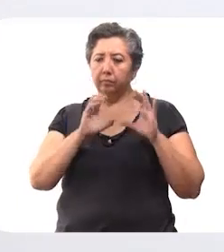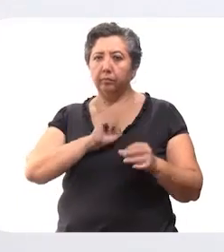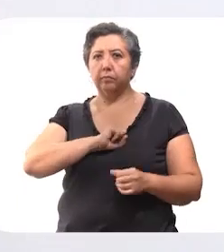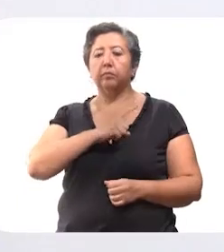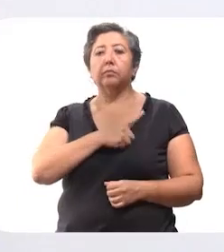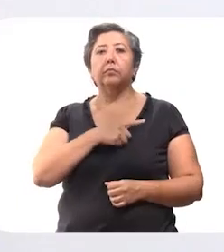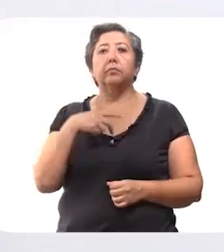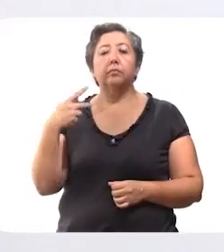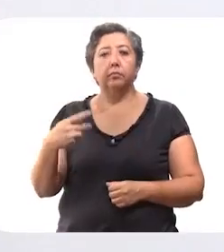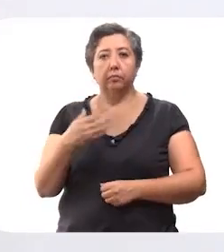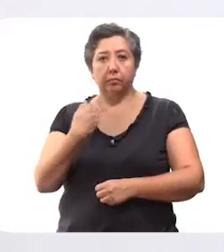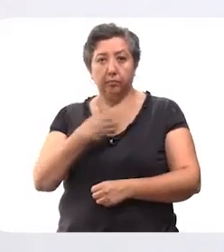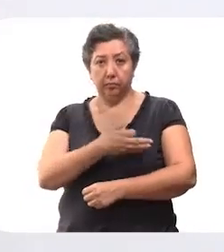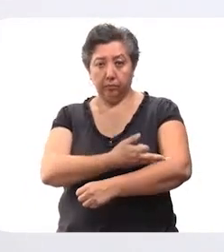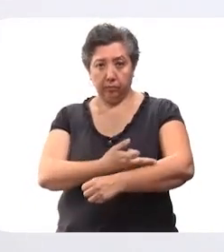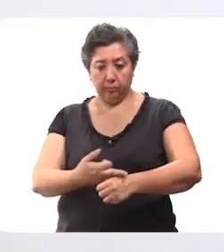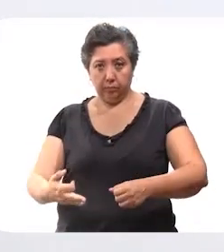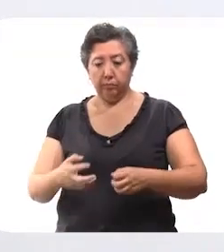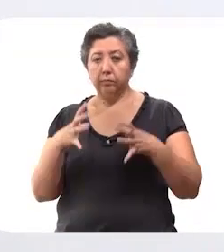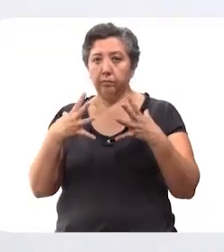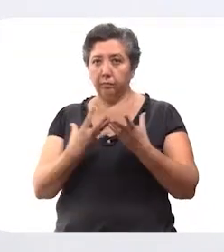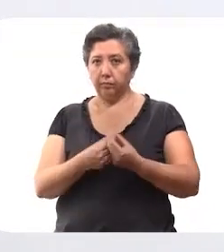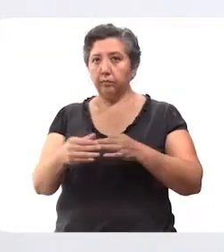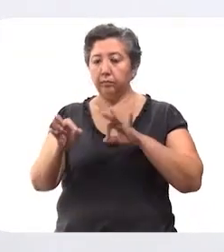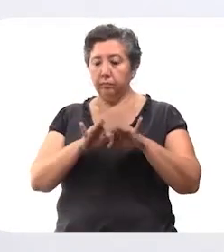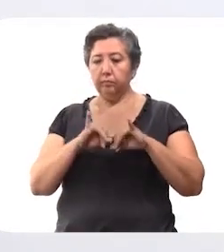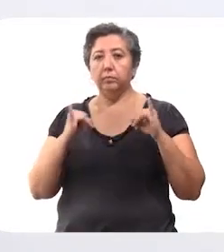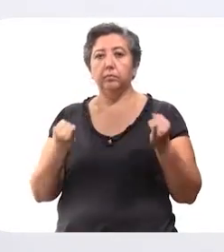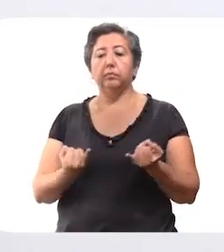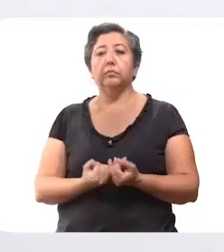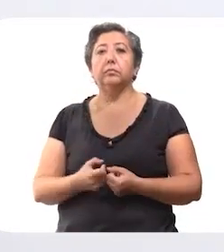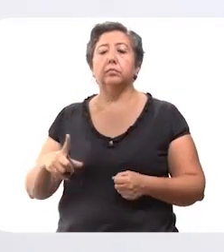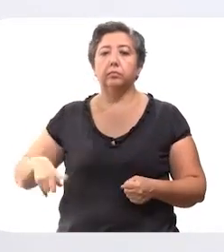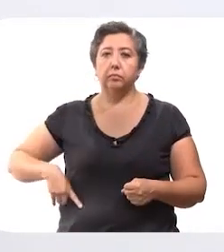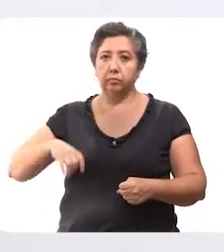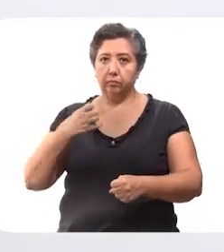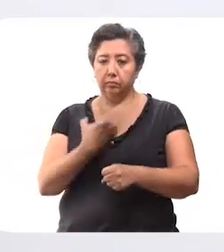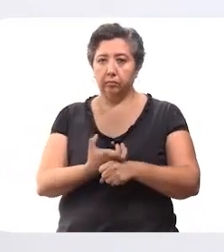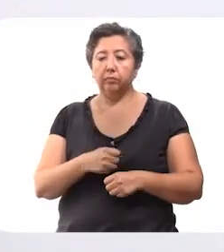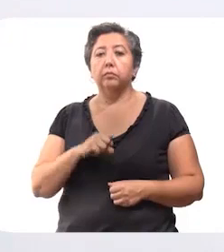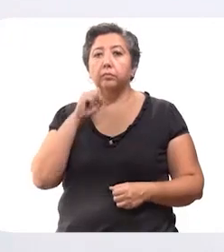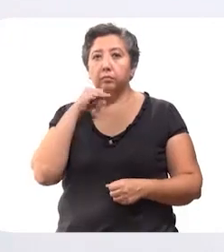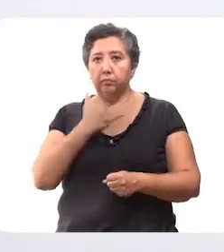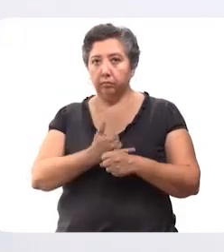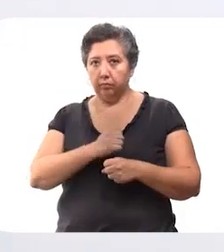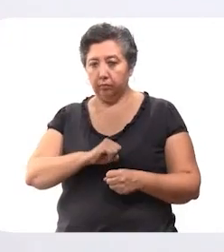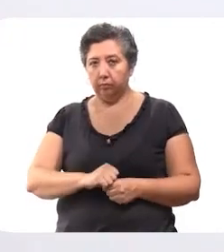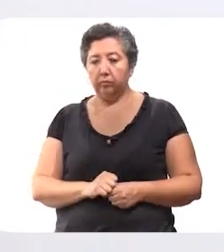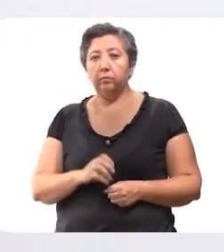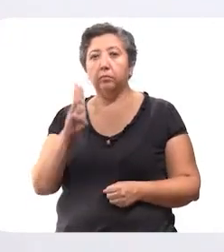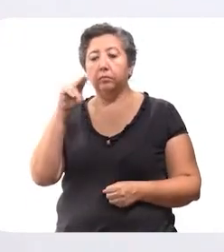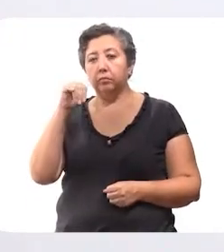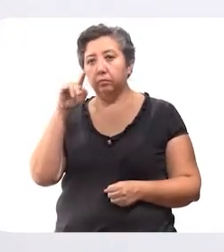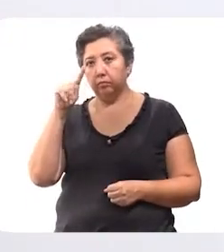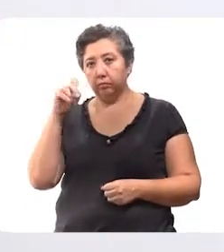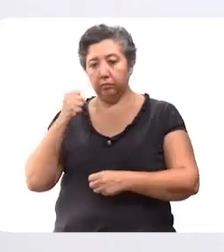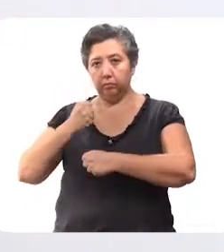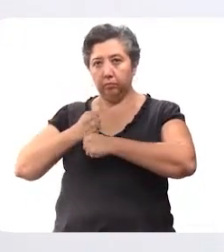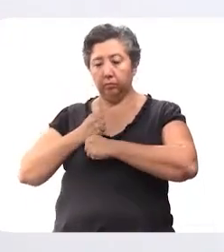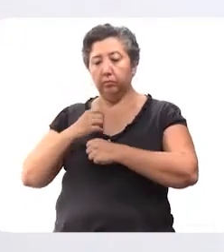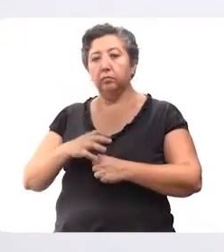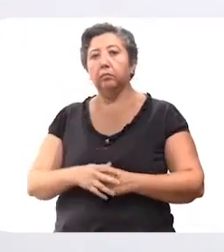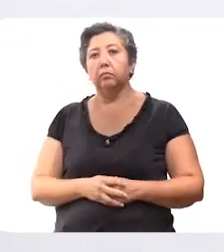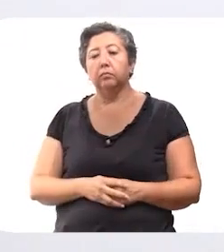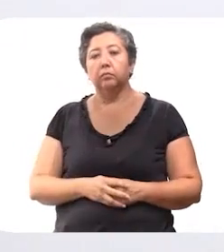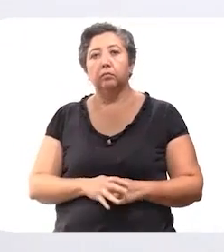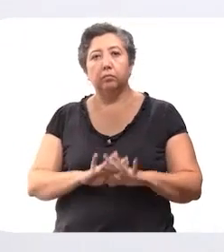nuestra salud y la de nuestras familias. Estamos trabajando de manera conjunta el Gobierno del Estado, la Secretaría de Bienestar y las Fuerzas